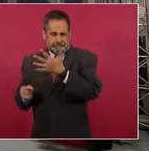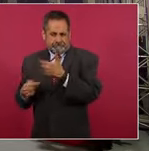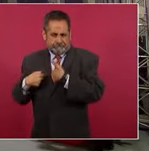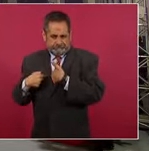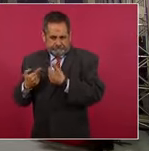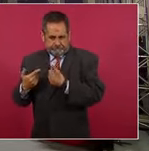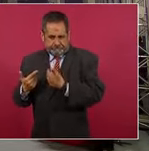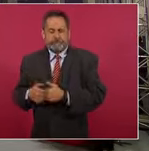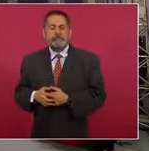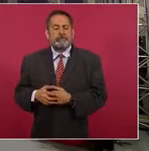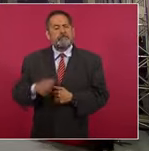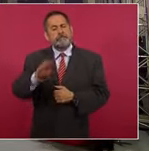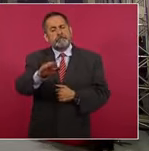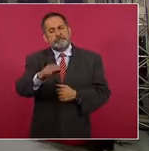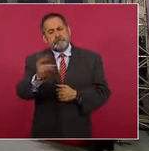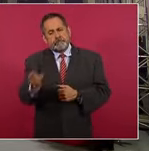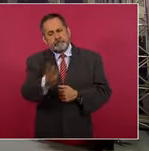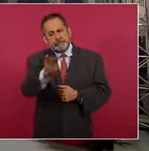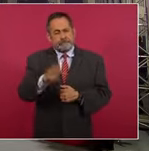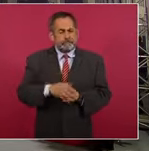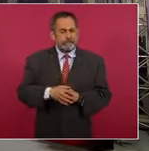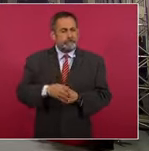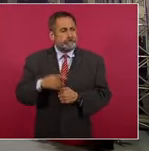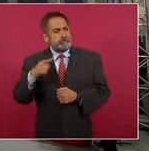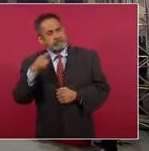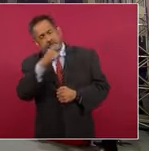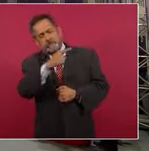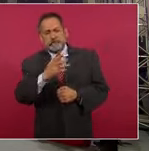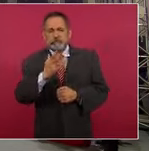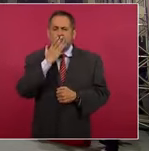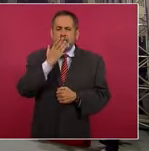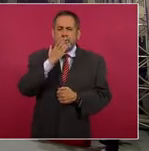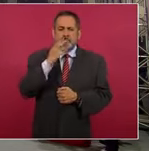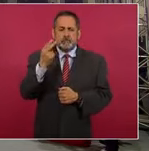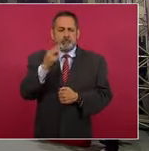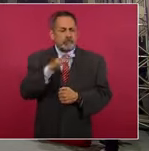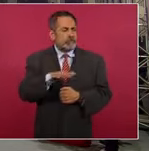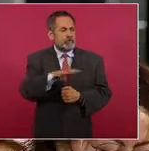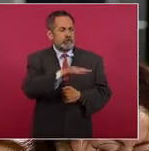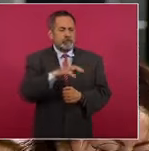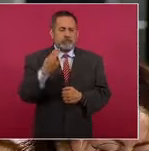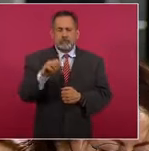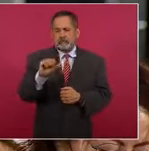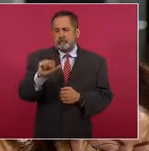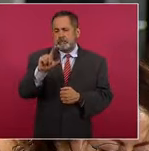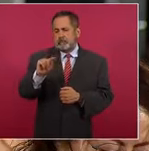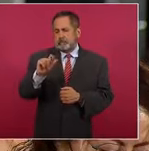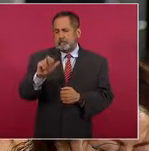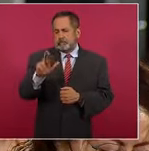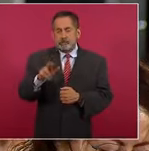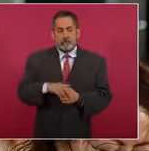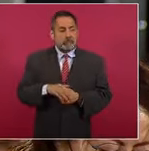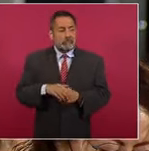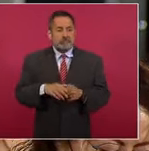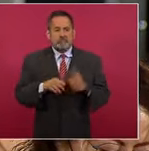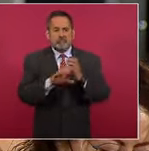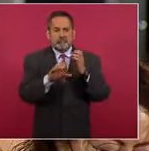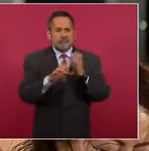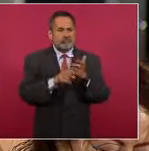Presidente, preguntarle en primer lugar, en Altar, Sonora, el sábado pasado se reportó un convoy, secuestraron